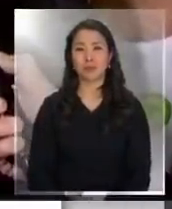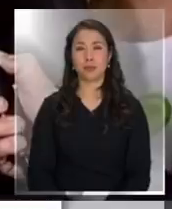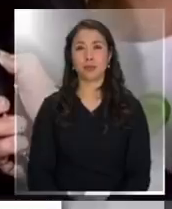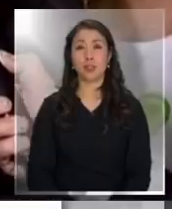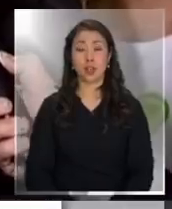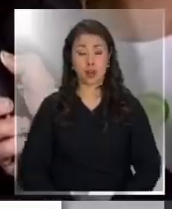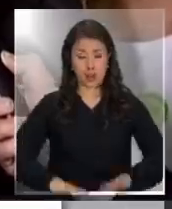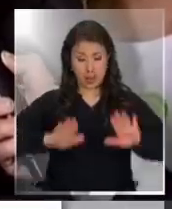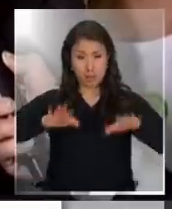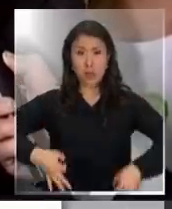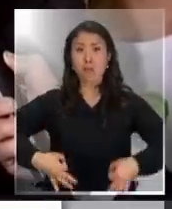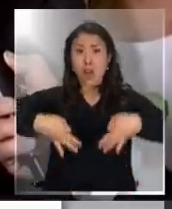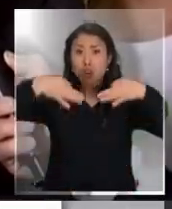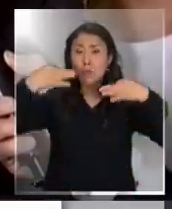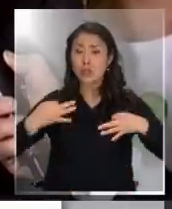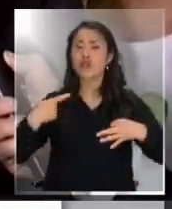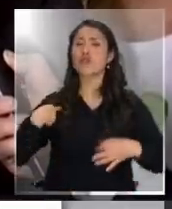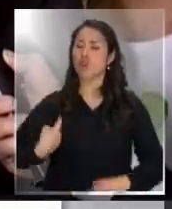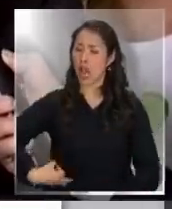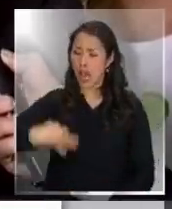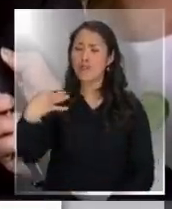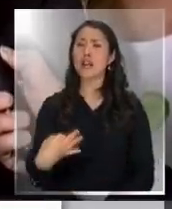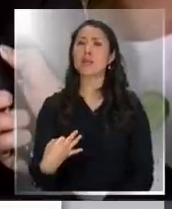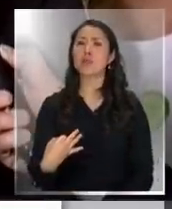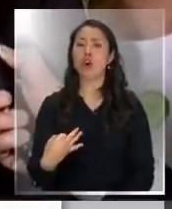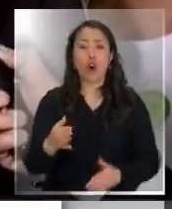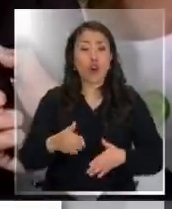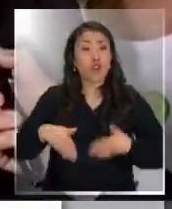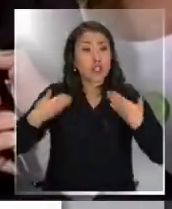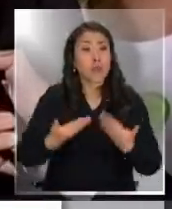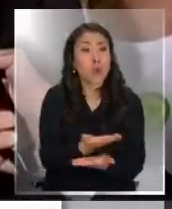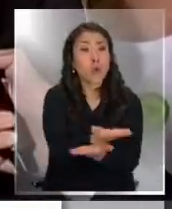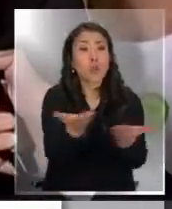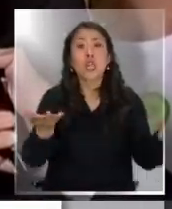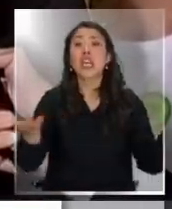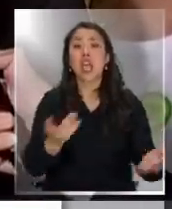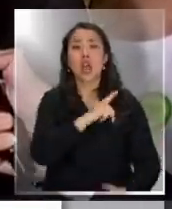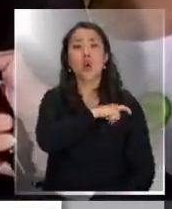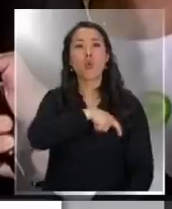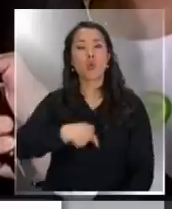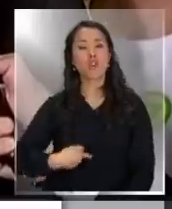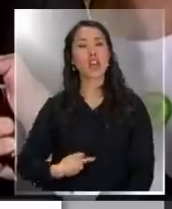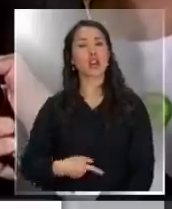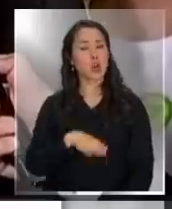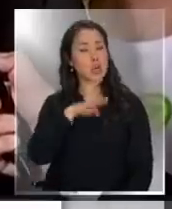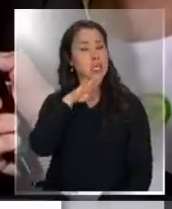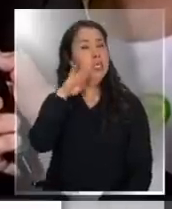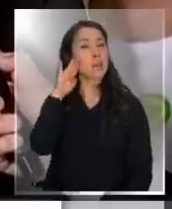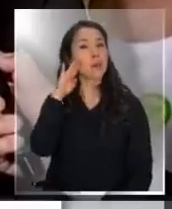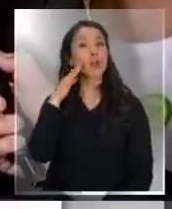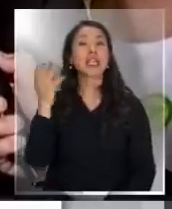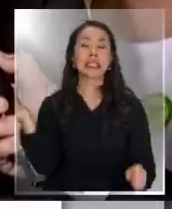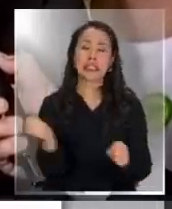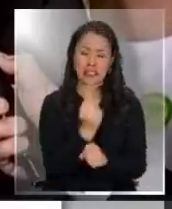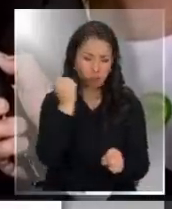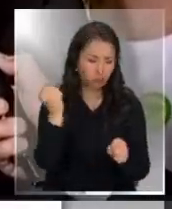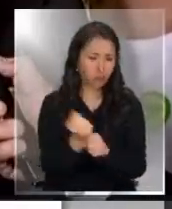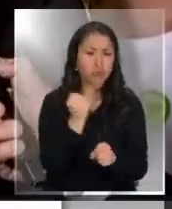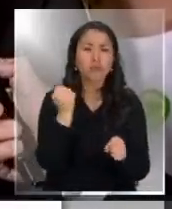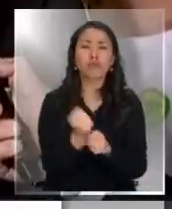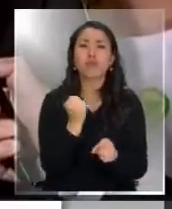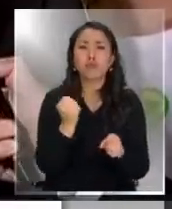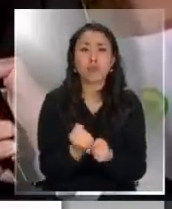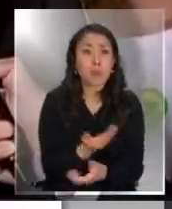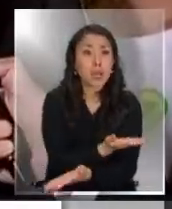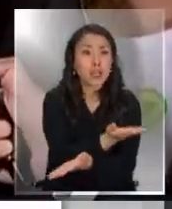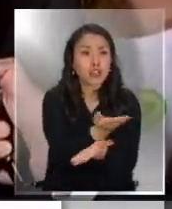Con esta misma convicción que afirmo, ofreceremos a ustedes un gobierno decente que trabajará verdaderamente para todos